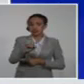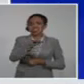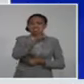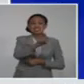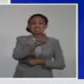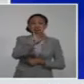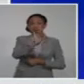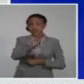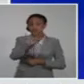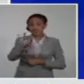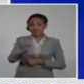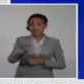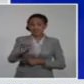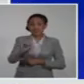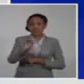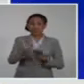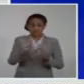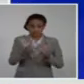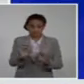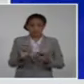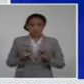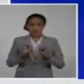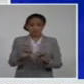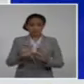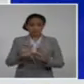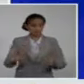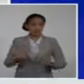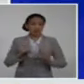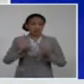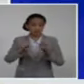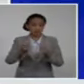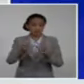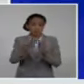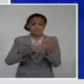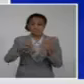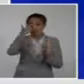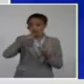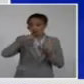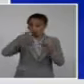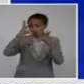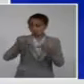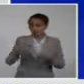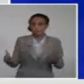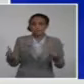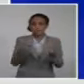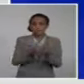177. Y como ya yo dije, en el mes de abril el acumulado es de